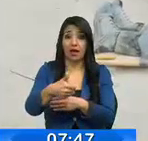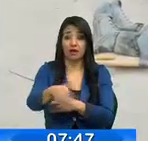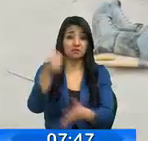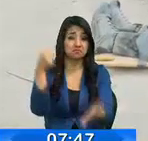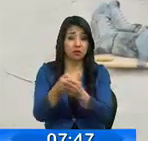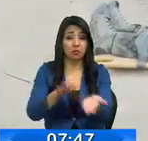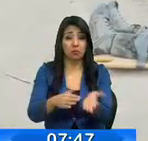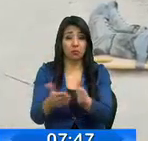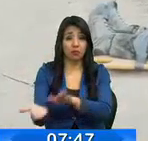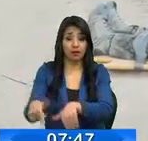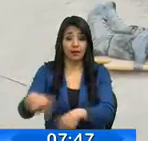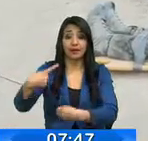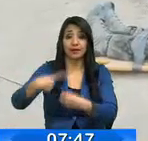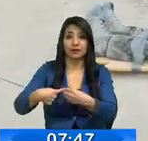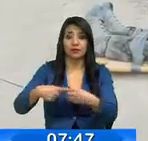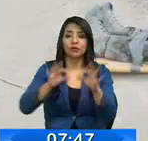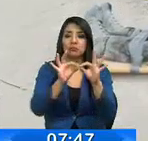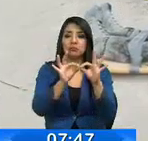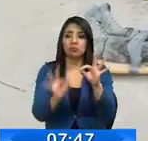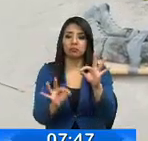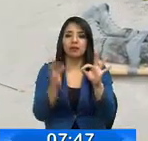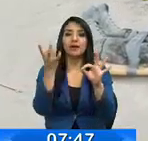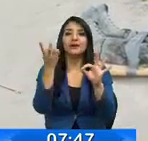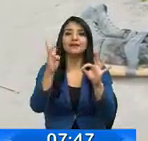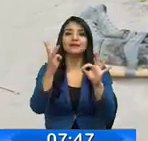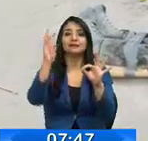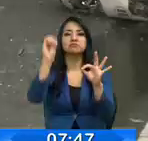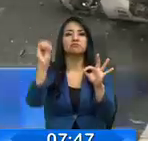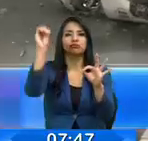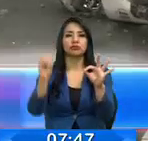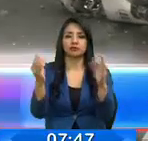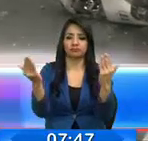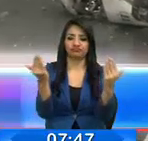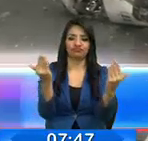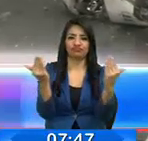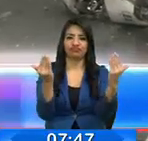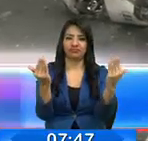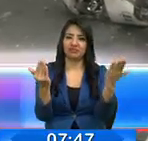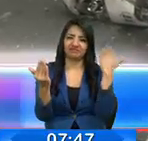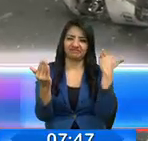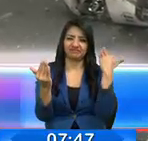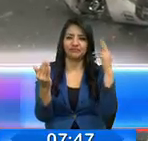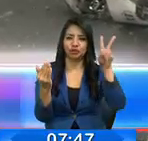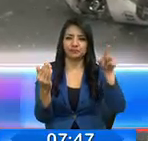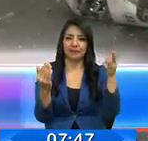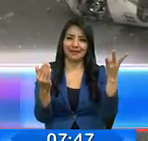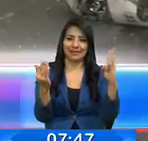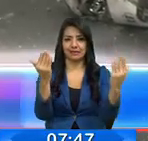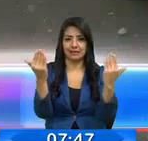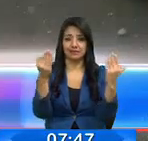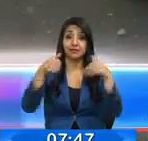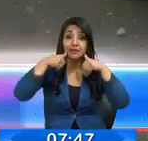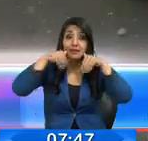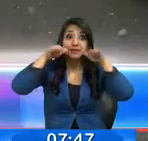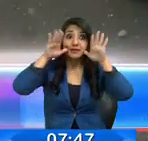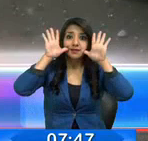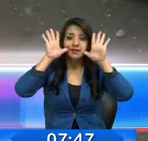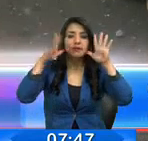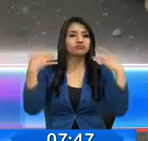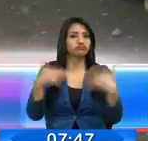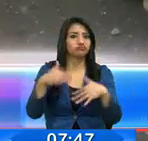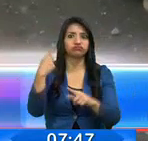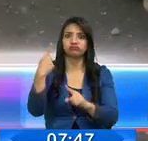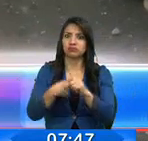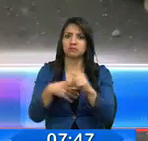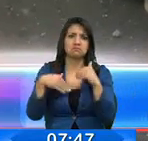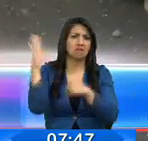siniestros viales en Quito bajó en un 16% en comparación con los ocurridos el año pasado, diciembre sigue siendo el mes en el que